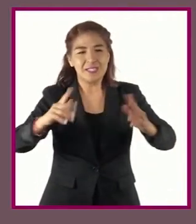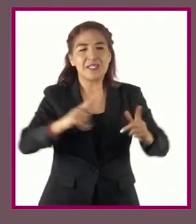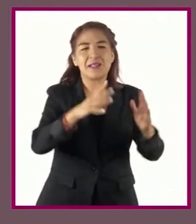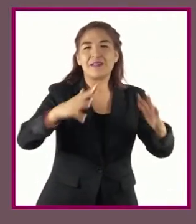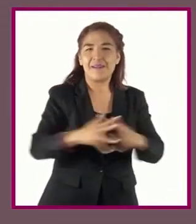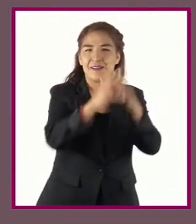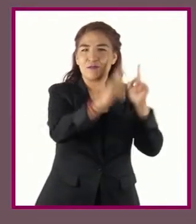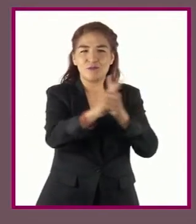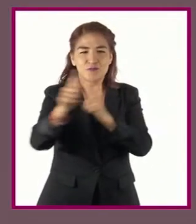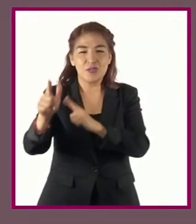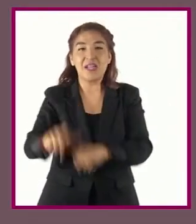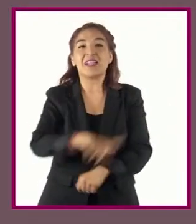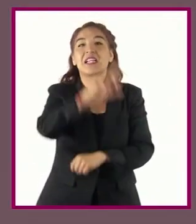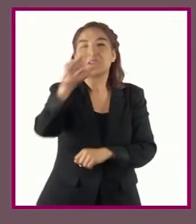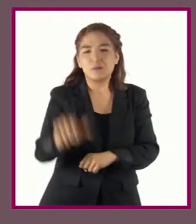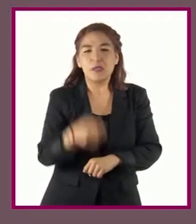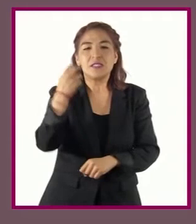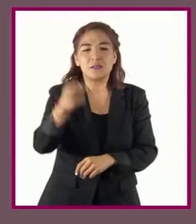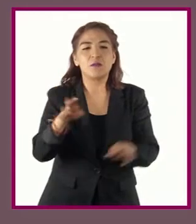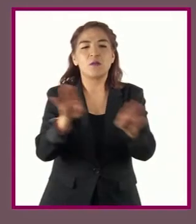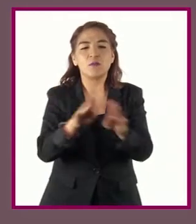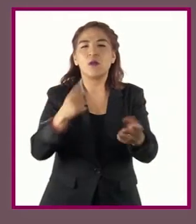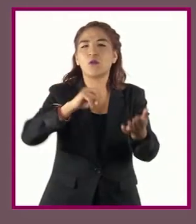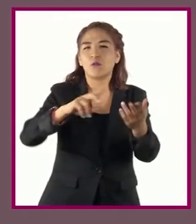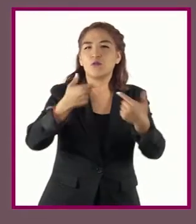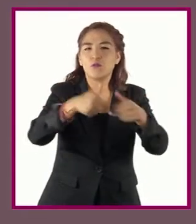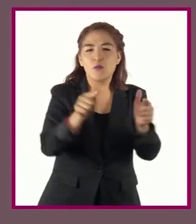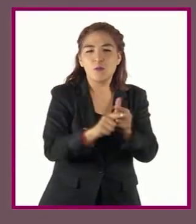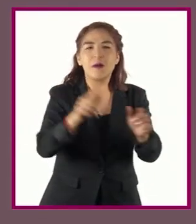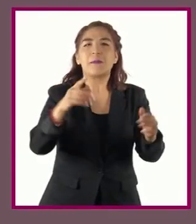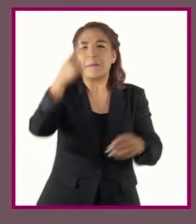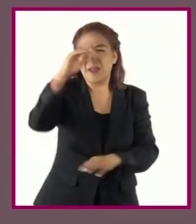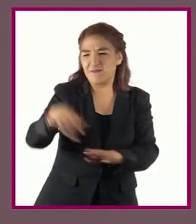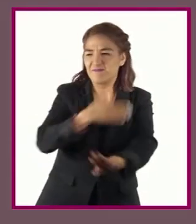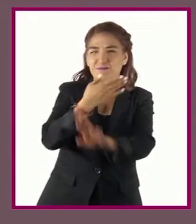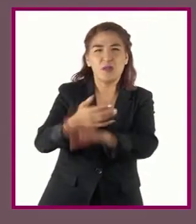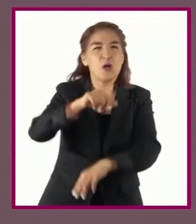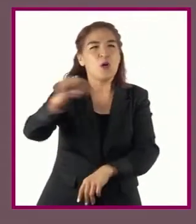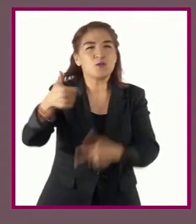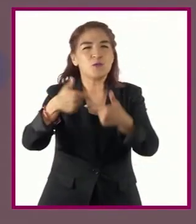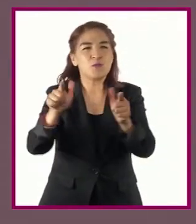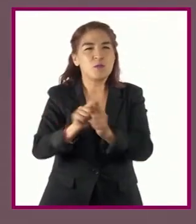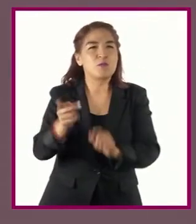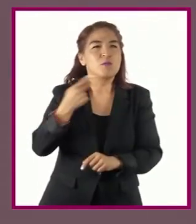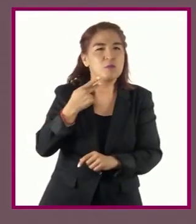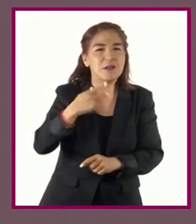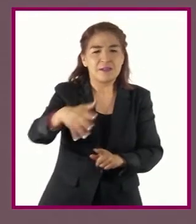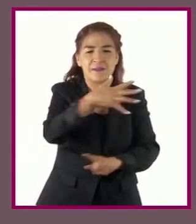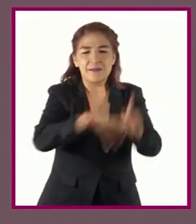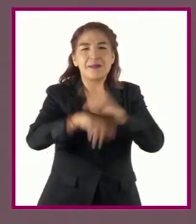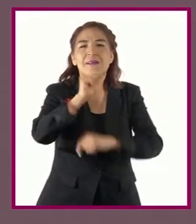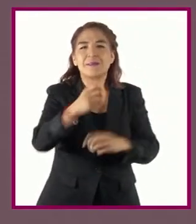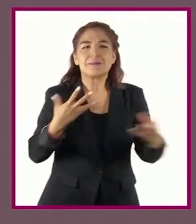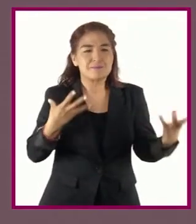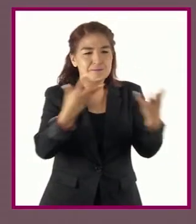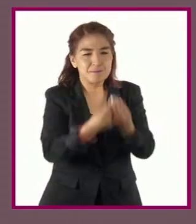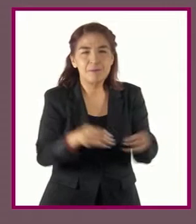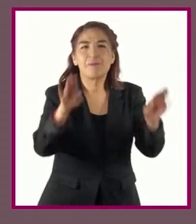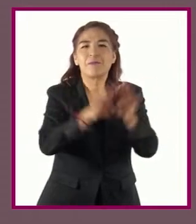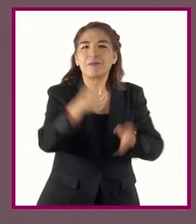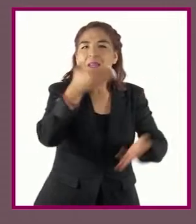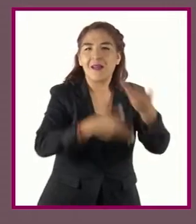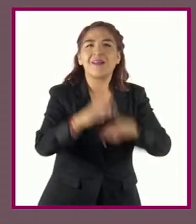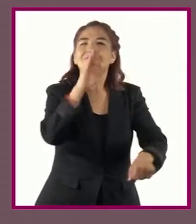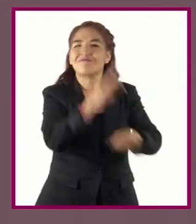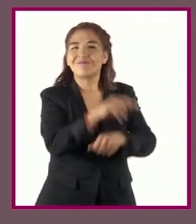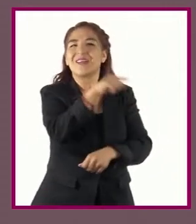las ofensivas de la Guardia Nacional contra los sandinistas y sus aliados llevaron a que muchos pobladores simpatizaran por los